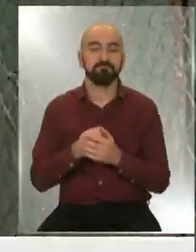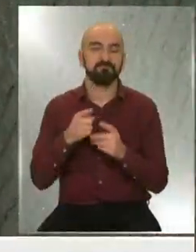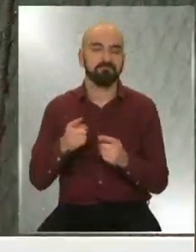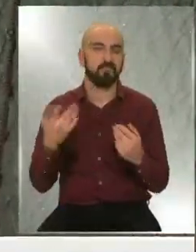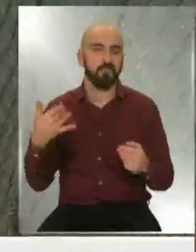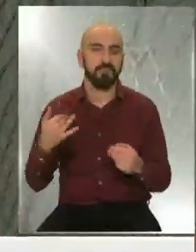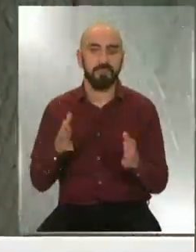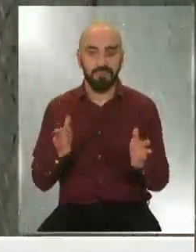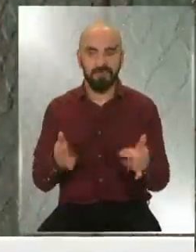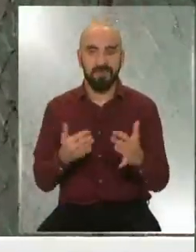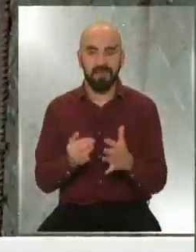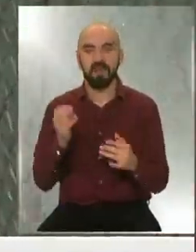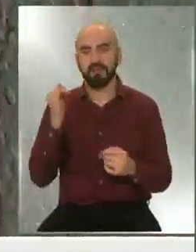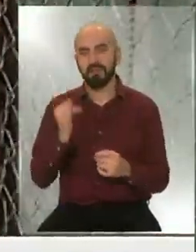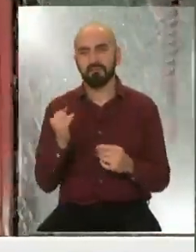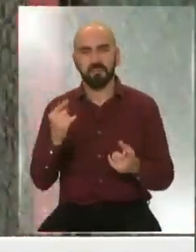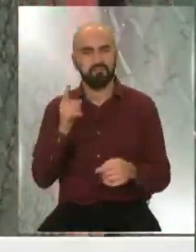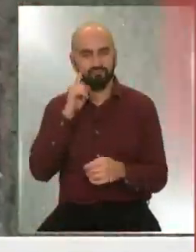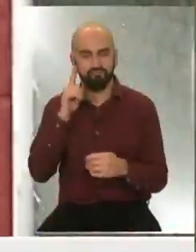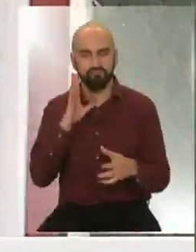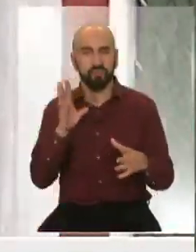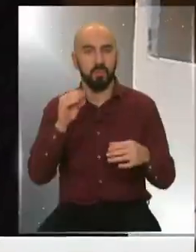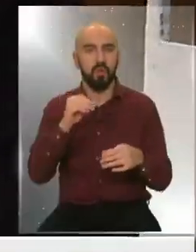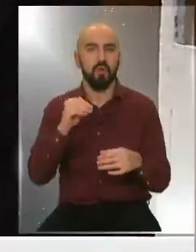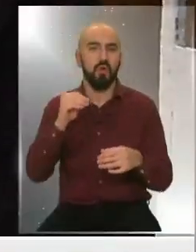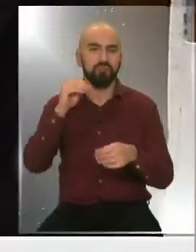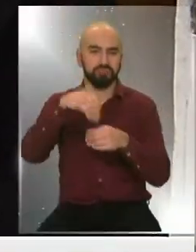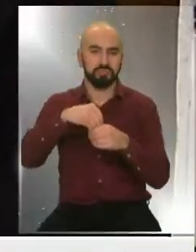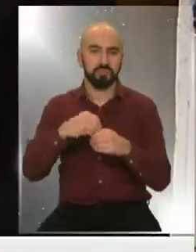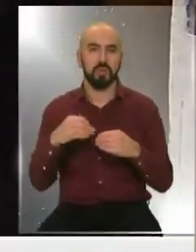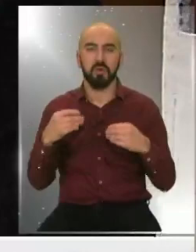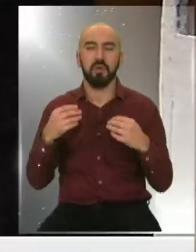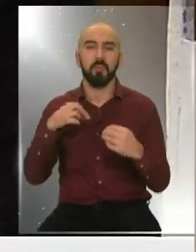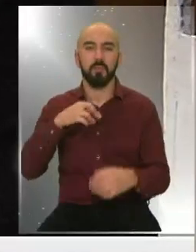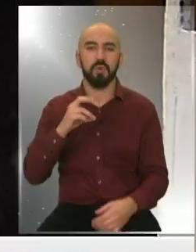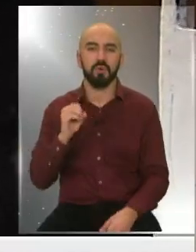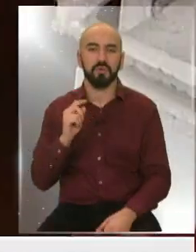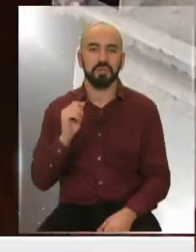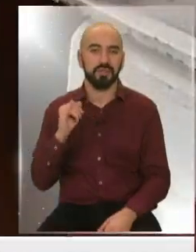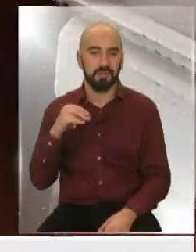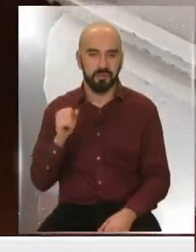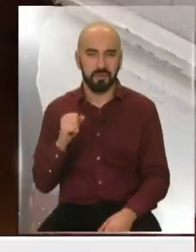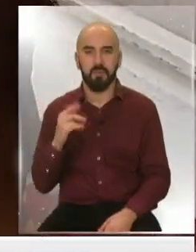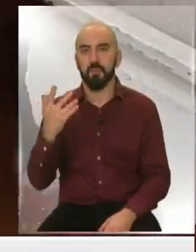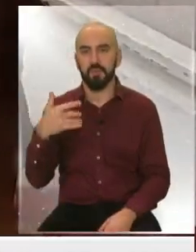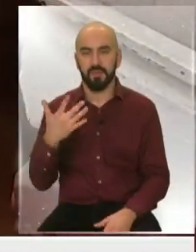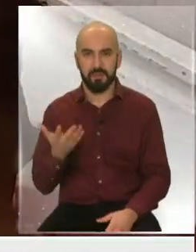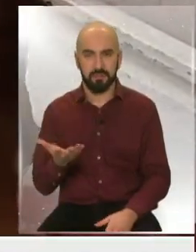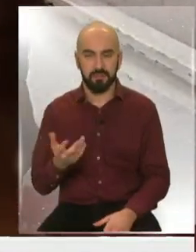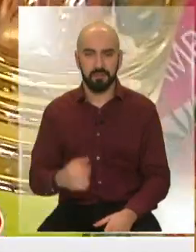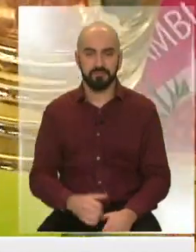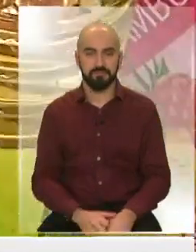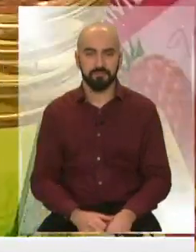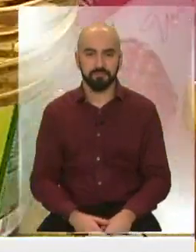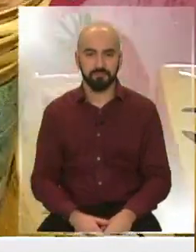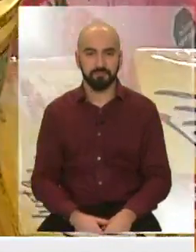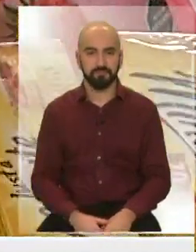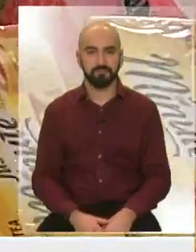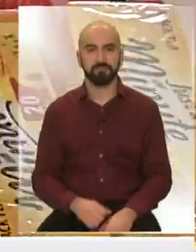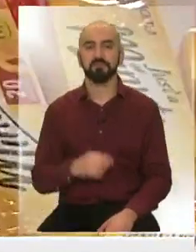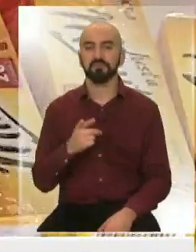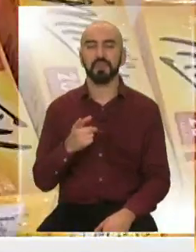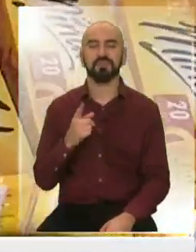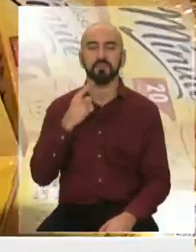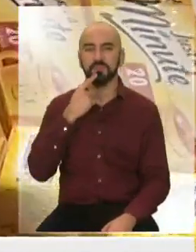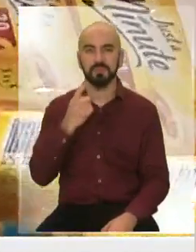tener un aporte nutricional importante y constante en el tiempo. Intendente, ¿a regiones sabe cuándo se